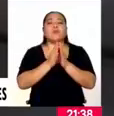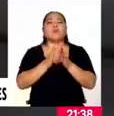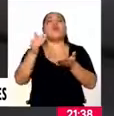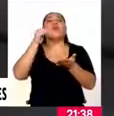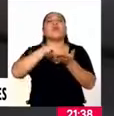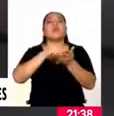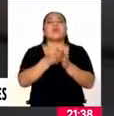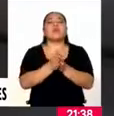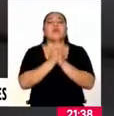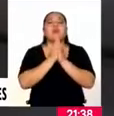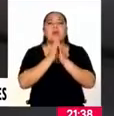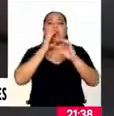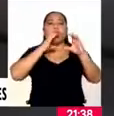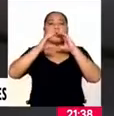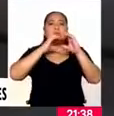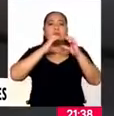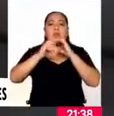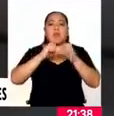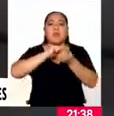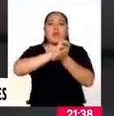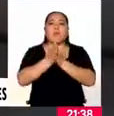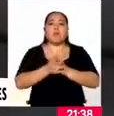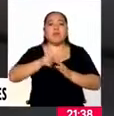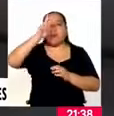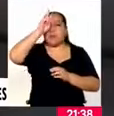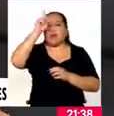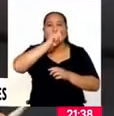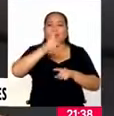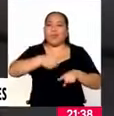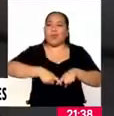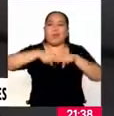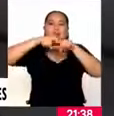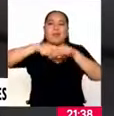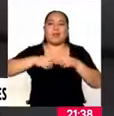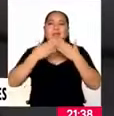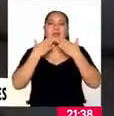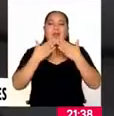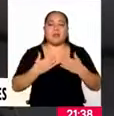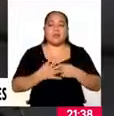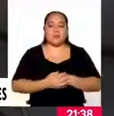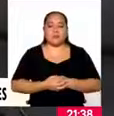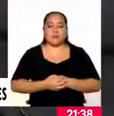diálogo y la paz. El Perú no puede parar. Muchas gracias.